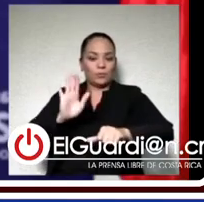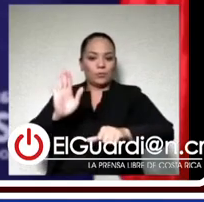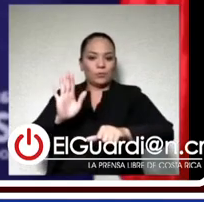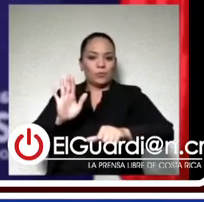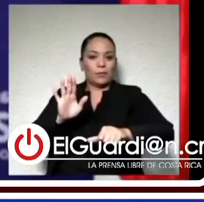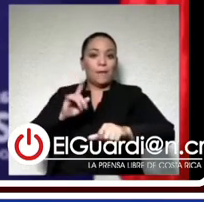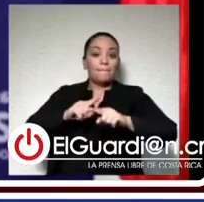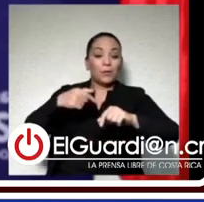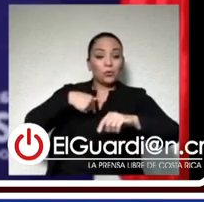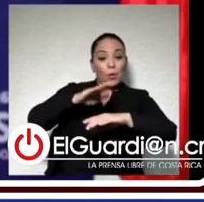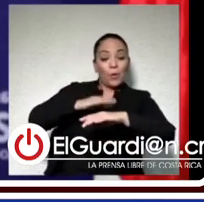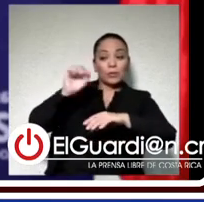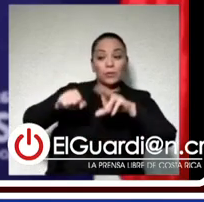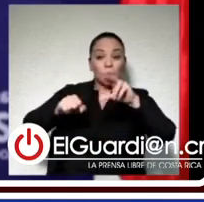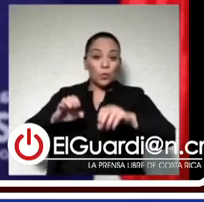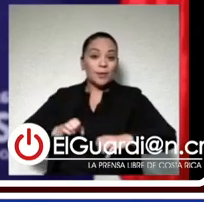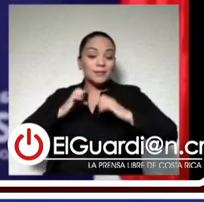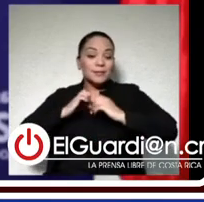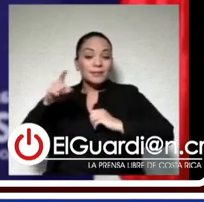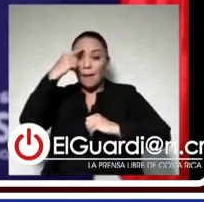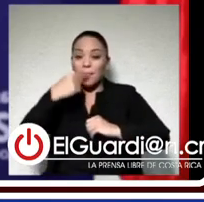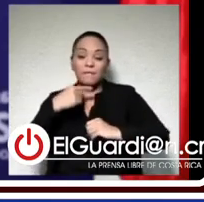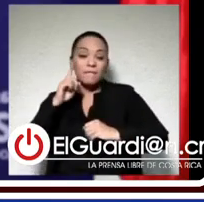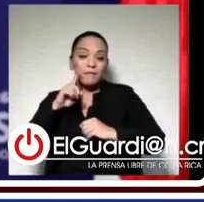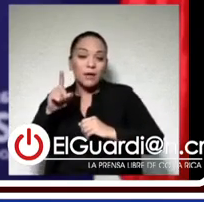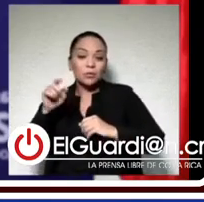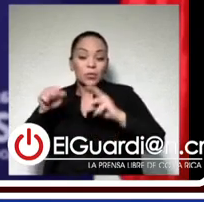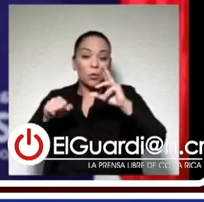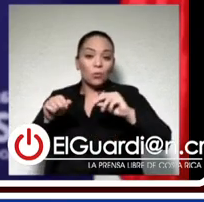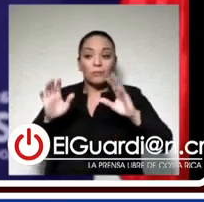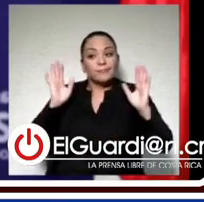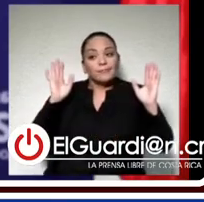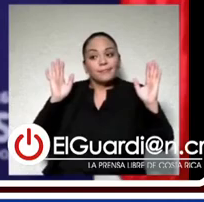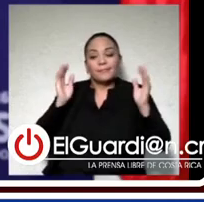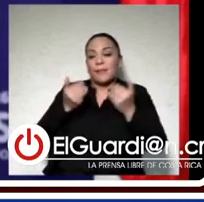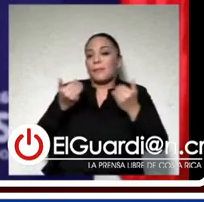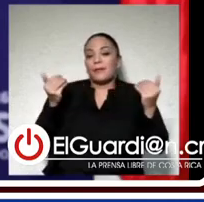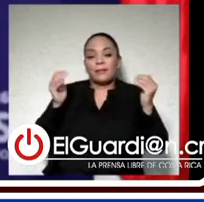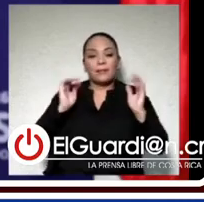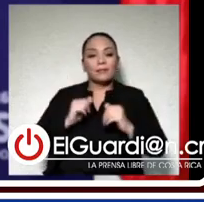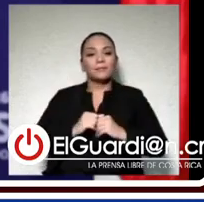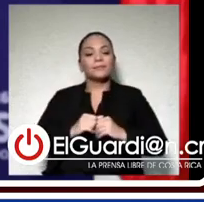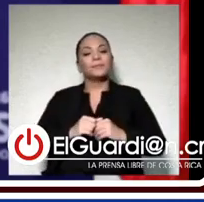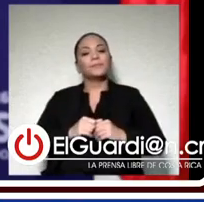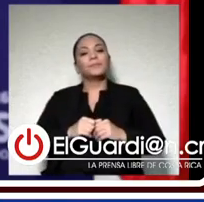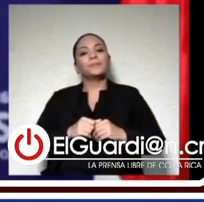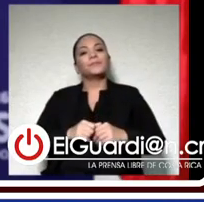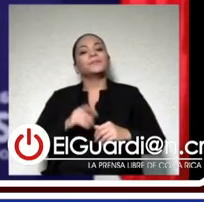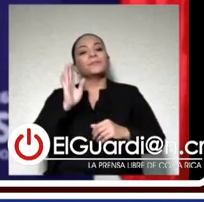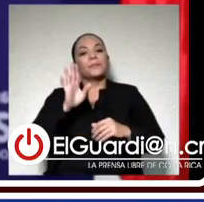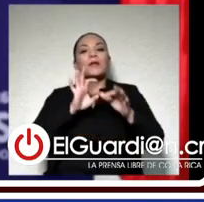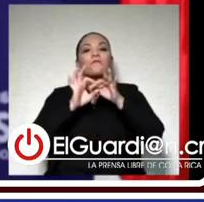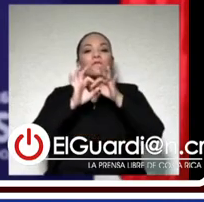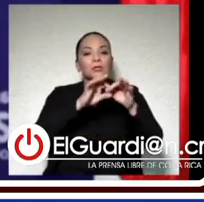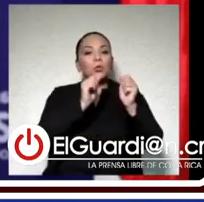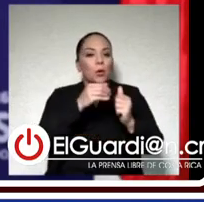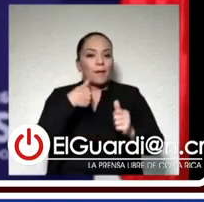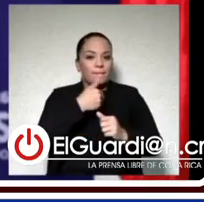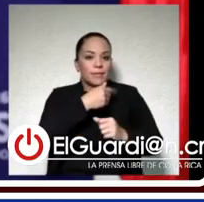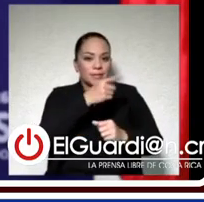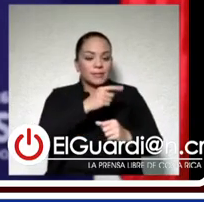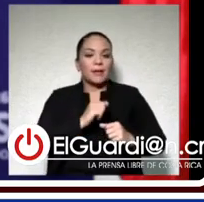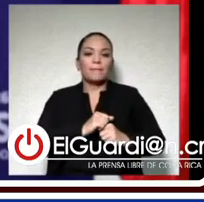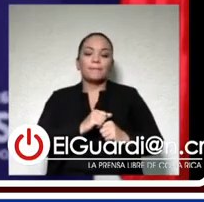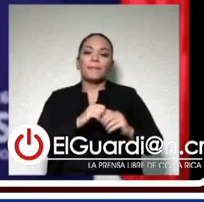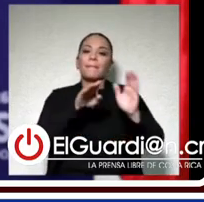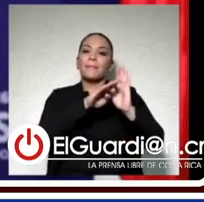no. Eso es aparte mío. Y las relaciones con la ministra y las medidas disciplinarias del